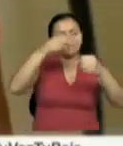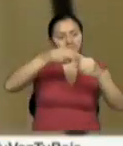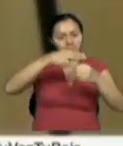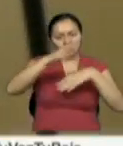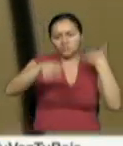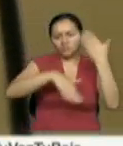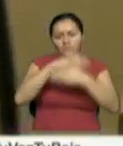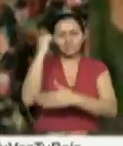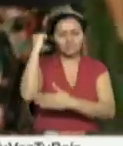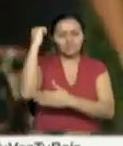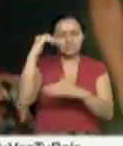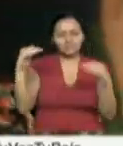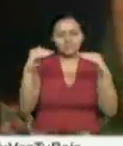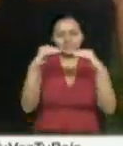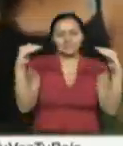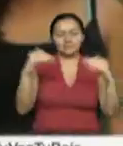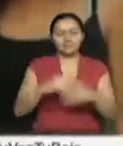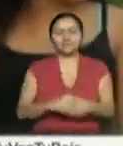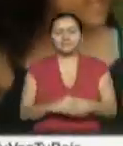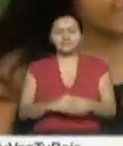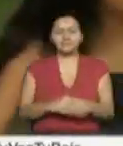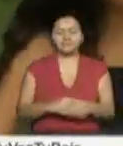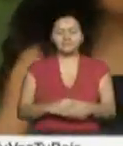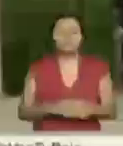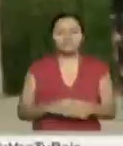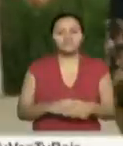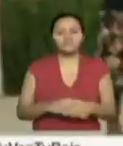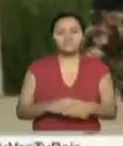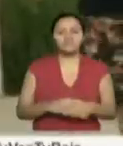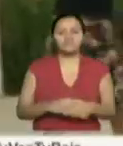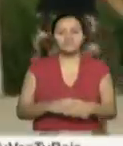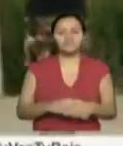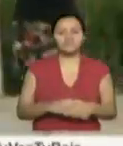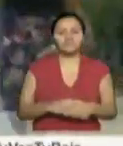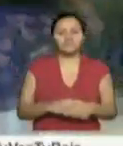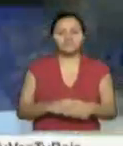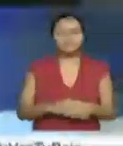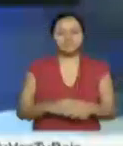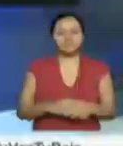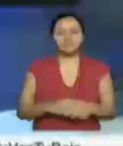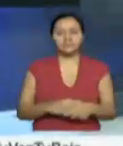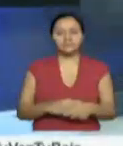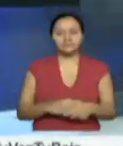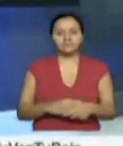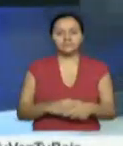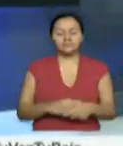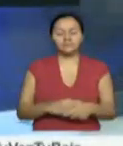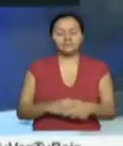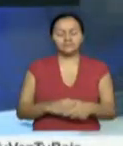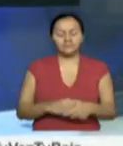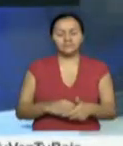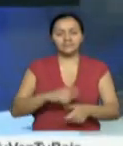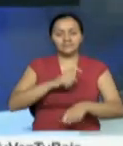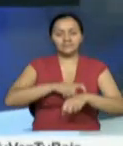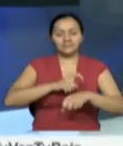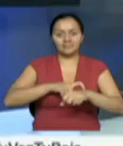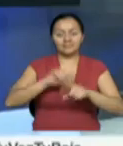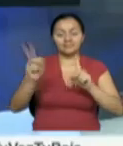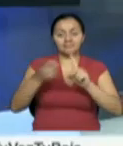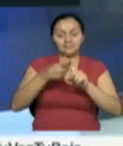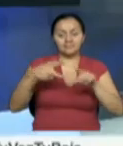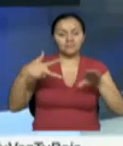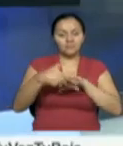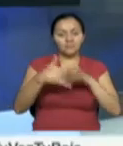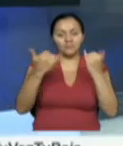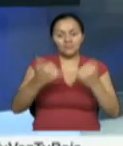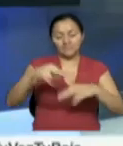en el ejercicio de los derechos humanos. Caterine Morejón, Noticiero Ciudadano. Y es tiempo para un primer corte en